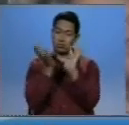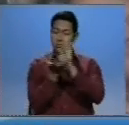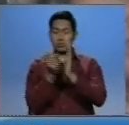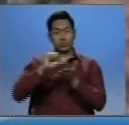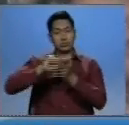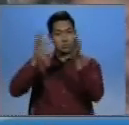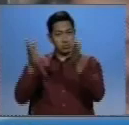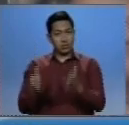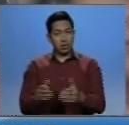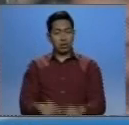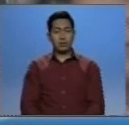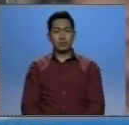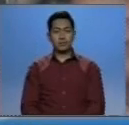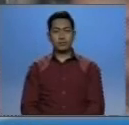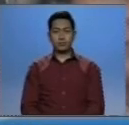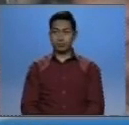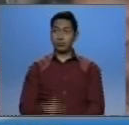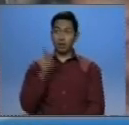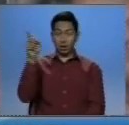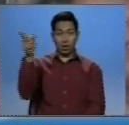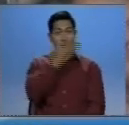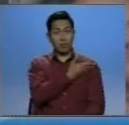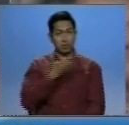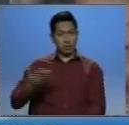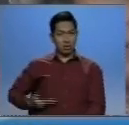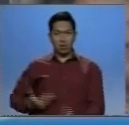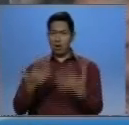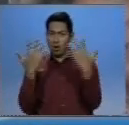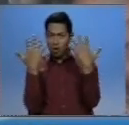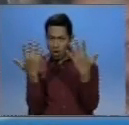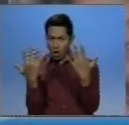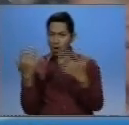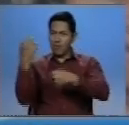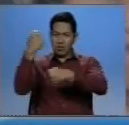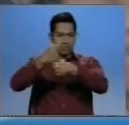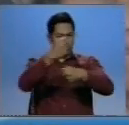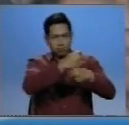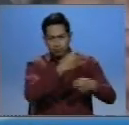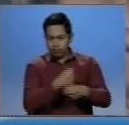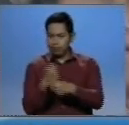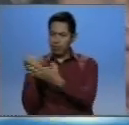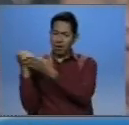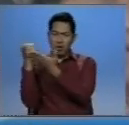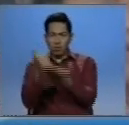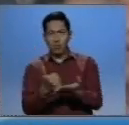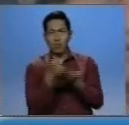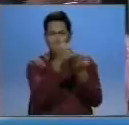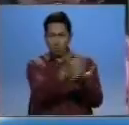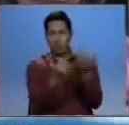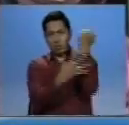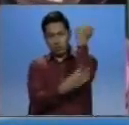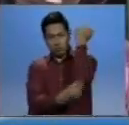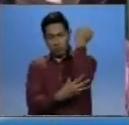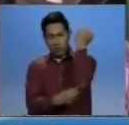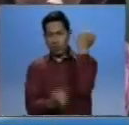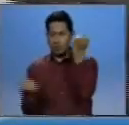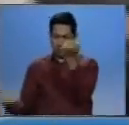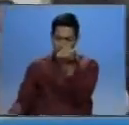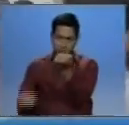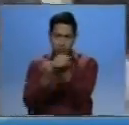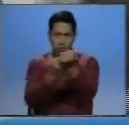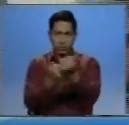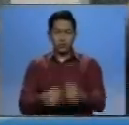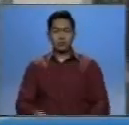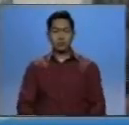Ciudadana. Ha hecho obras, obras de beneficio para los más necesitados. Por otro lado, rechazaron